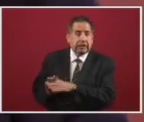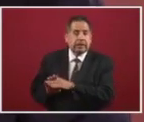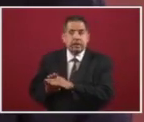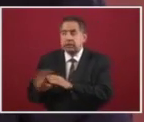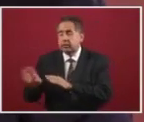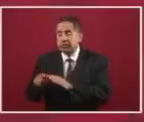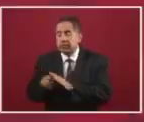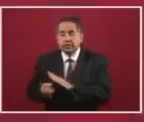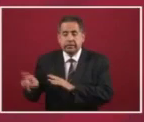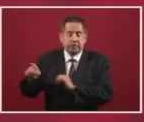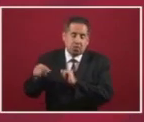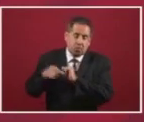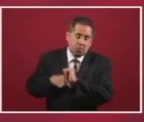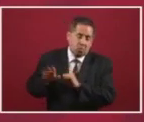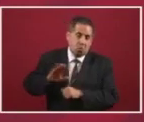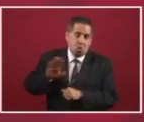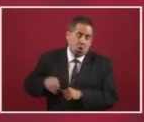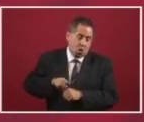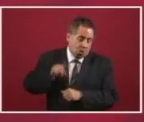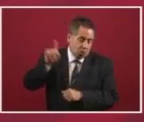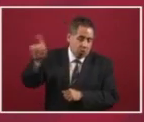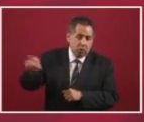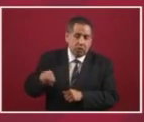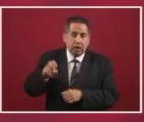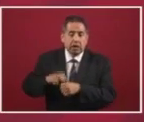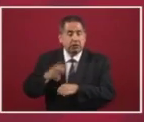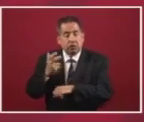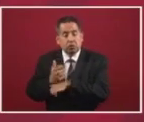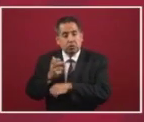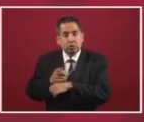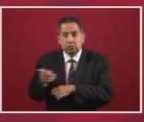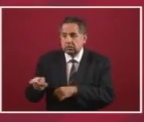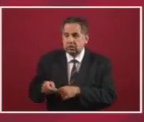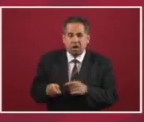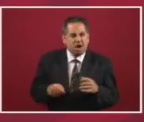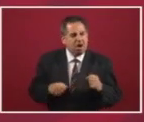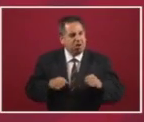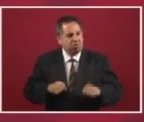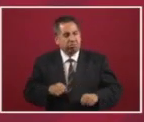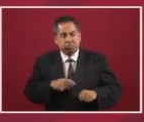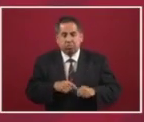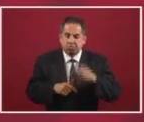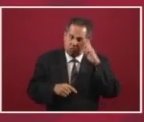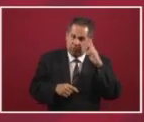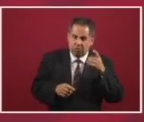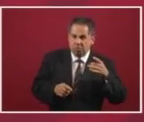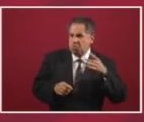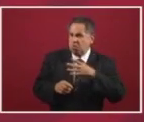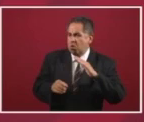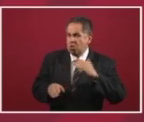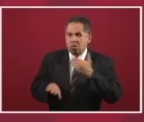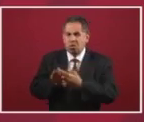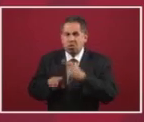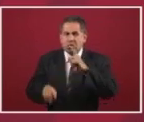y allá murió en Estados Unidos, no quiso regresar